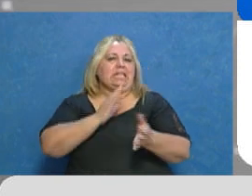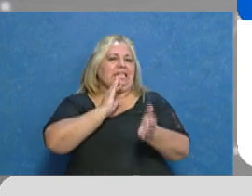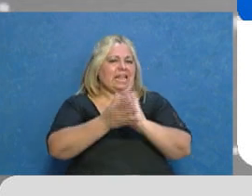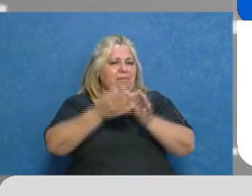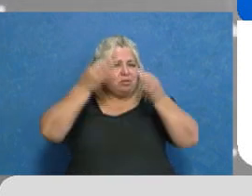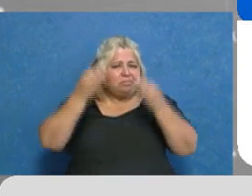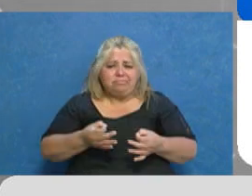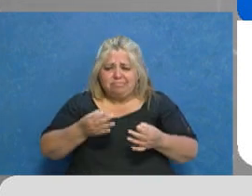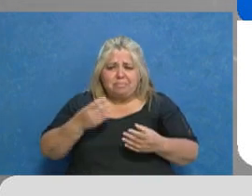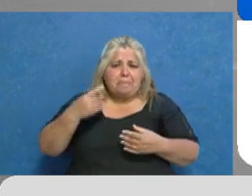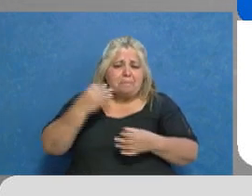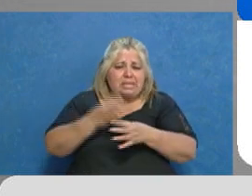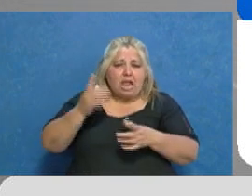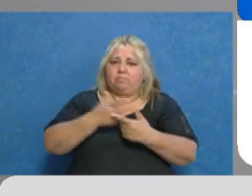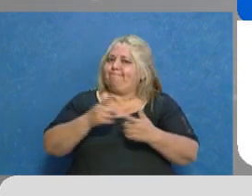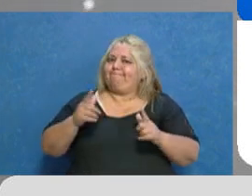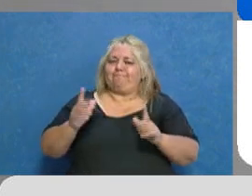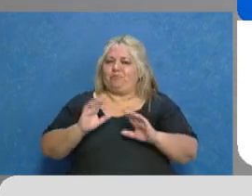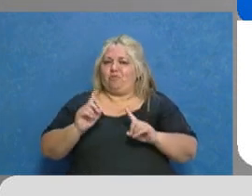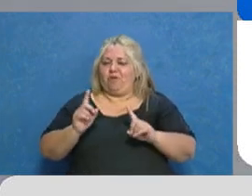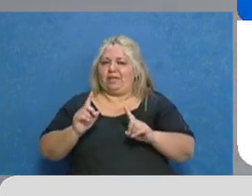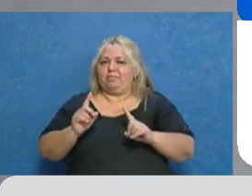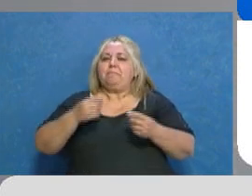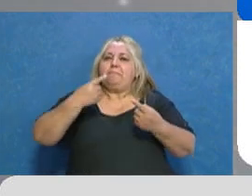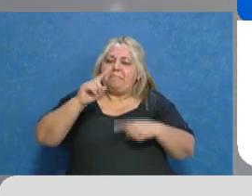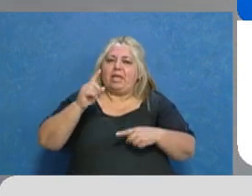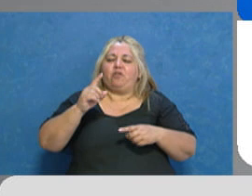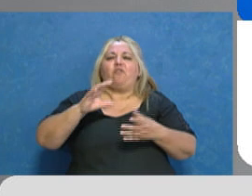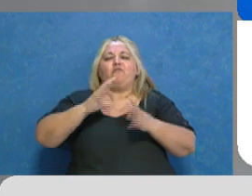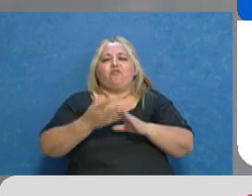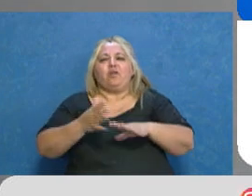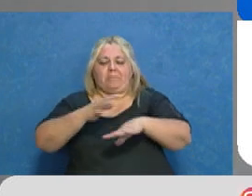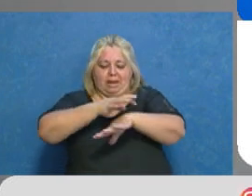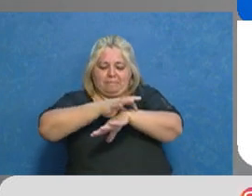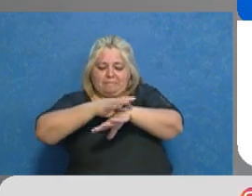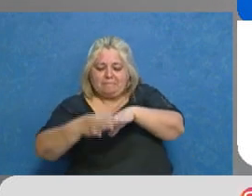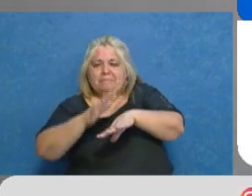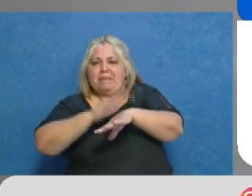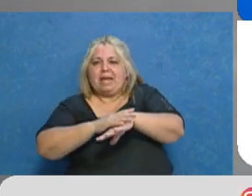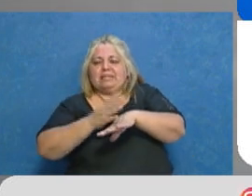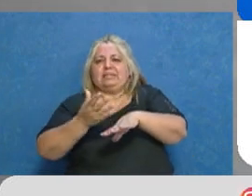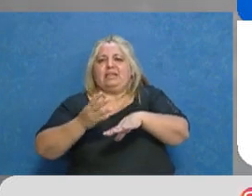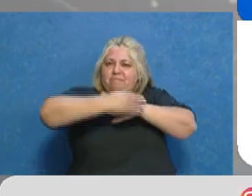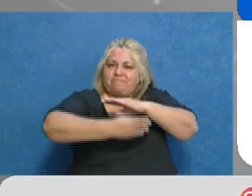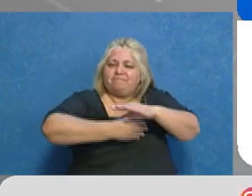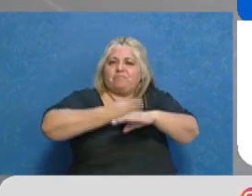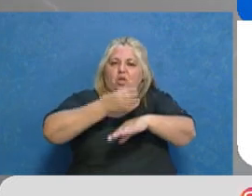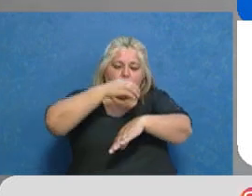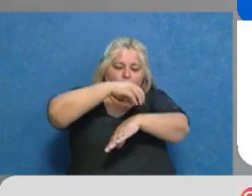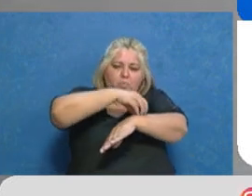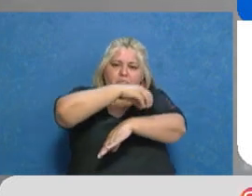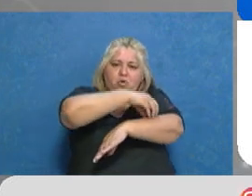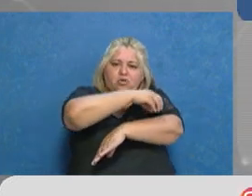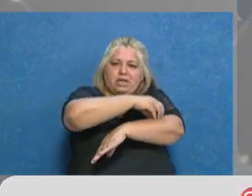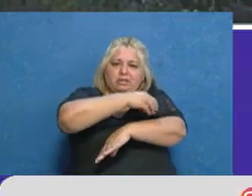hay múltiples formas de manejo con distintos tipos de parches y curaciones para cuando se forman este tipo de ampollas o